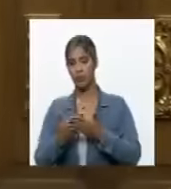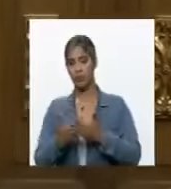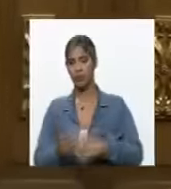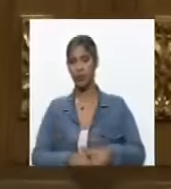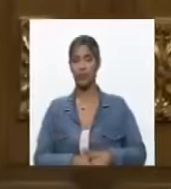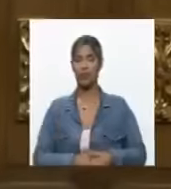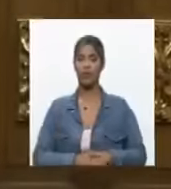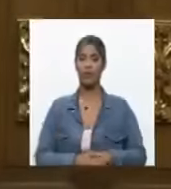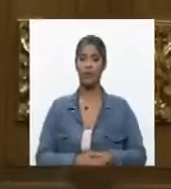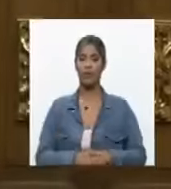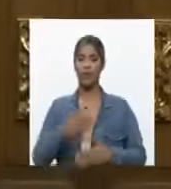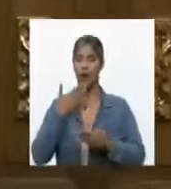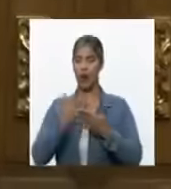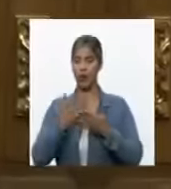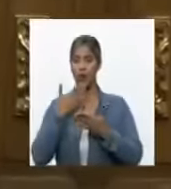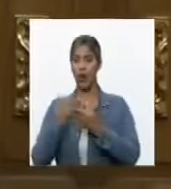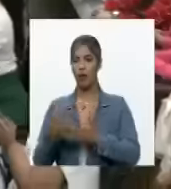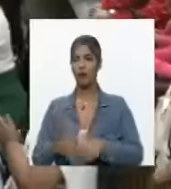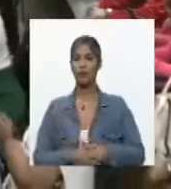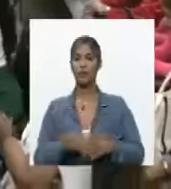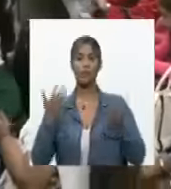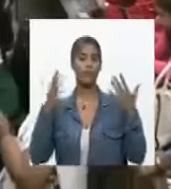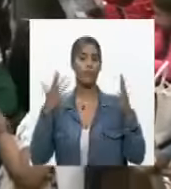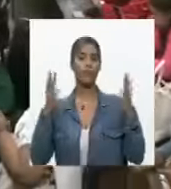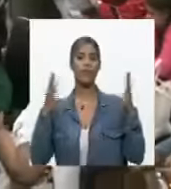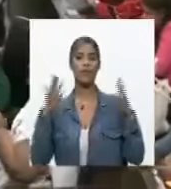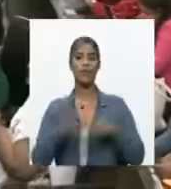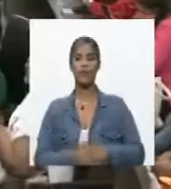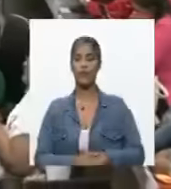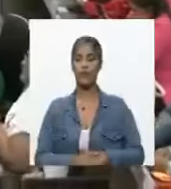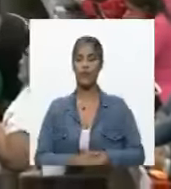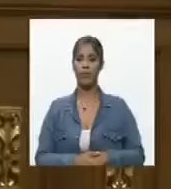colegas parlamentarios, muchas gracias, señor presidente.